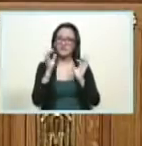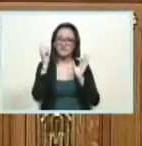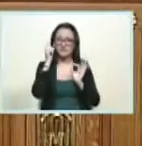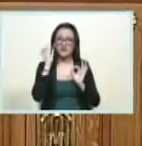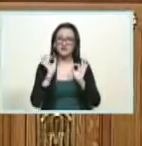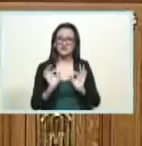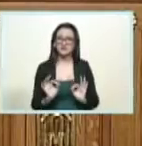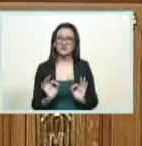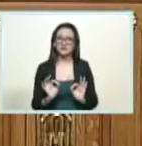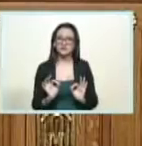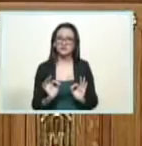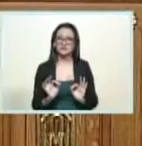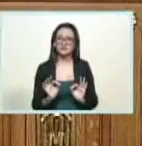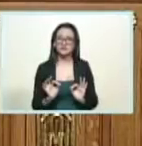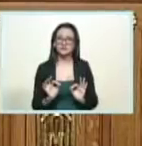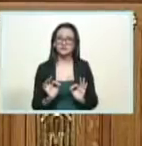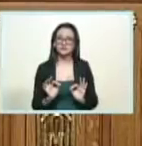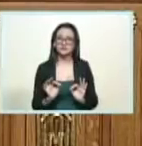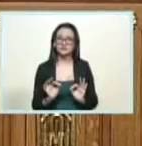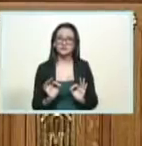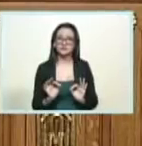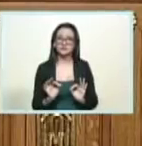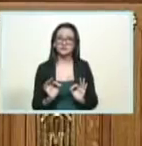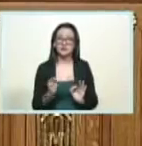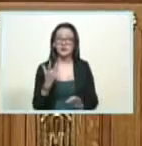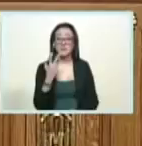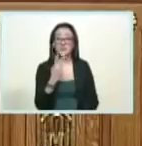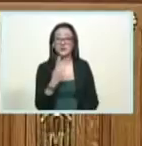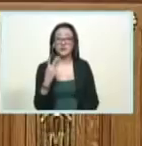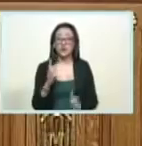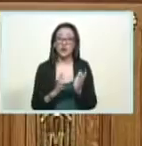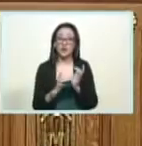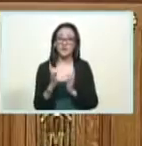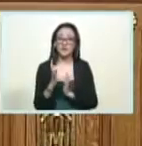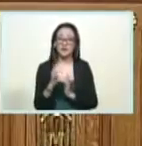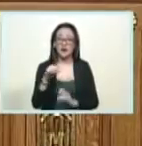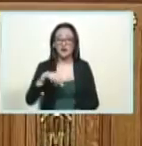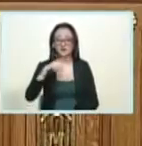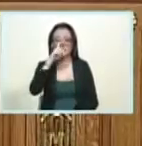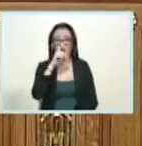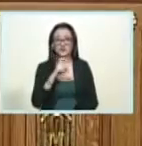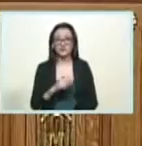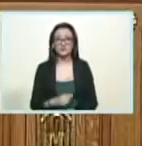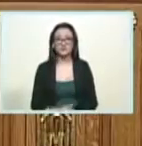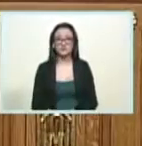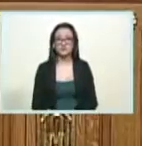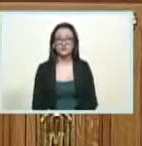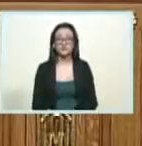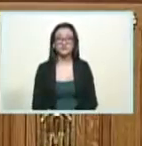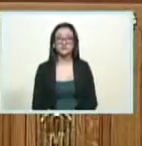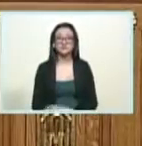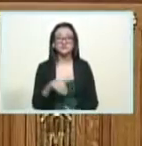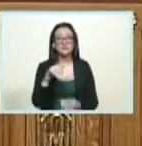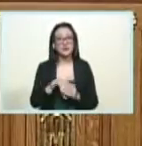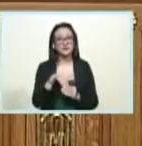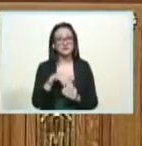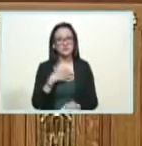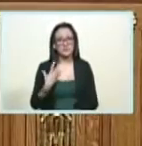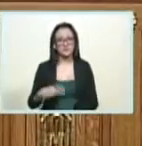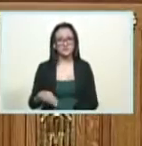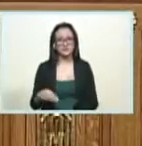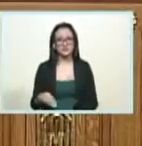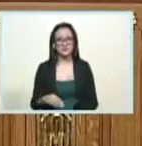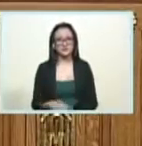fecha consensuada del 22 de abril de este año para las elecciones